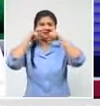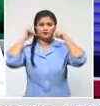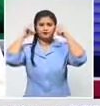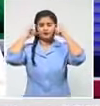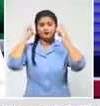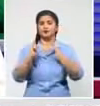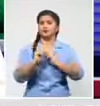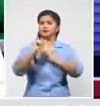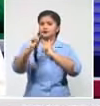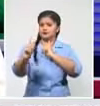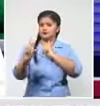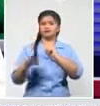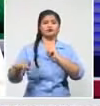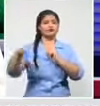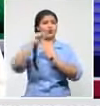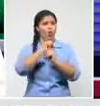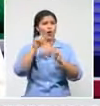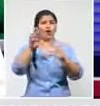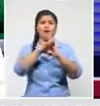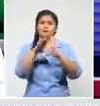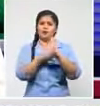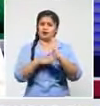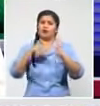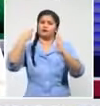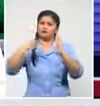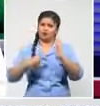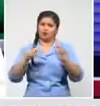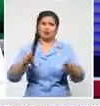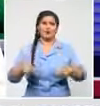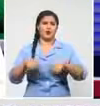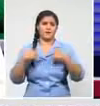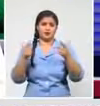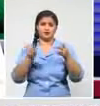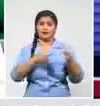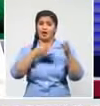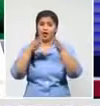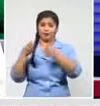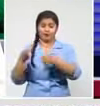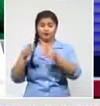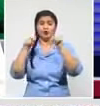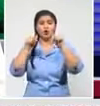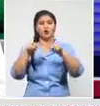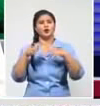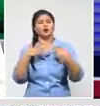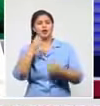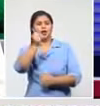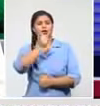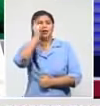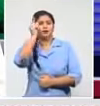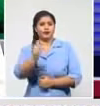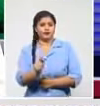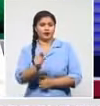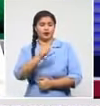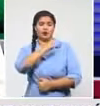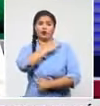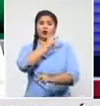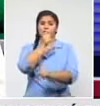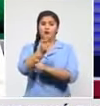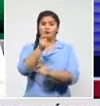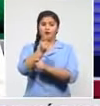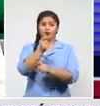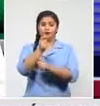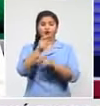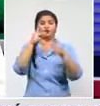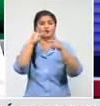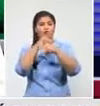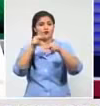Graves, y creo que hoy se va a hacer una entrevista al profesor Pereda, especialista de nuestro intensivista de